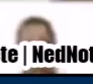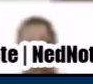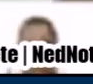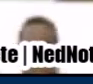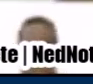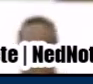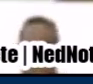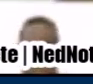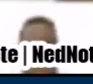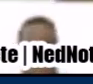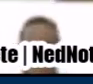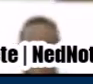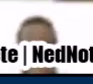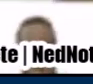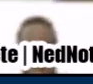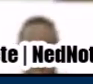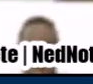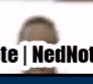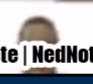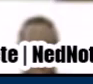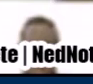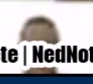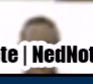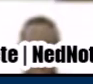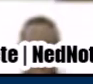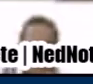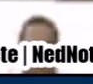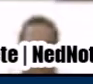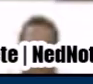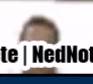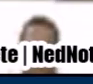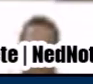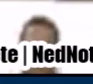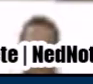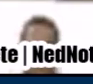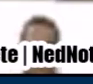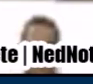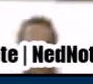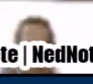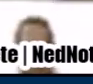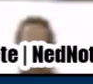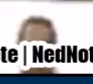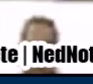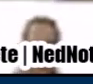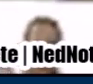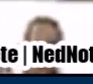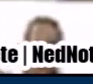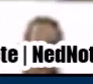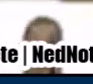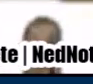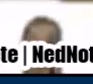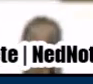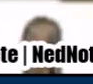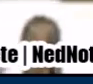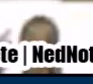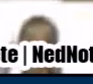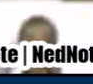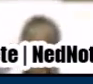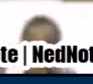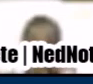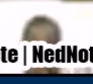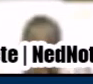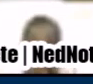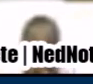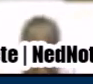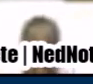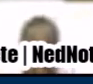no digamos requerimientos, porque no es la palabra adecuada, pero sí condiciones. Y hoy la comunidad internacional ha dispuesto lo que tiene para